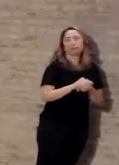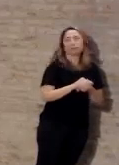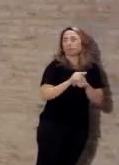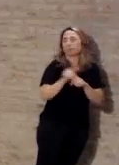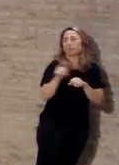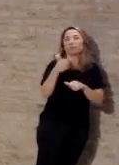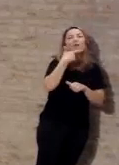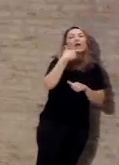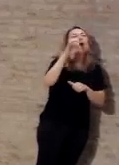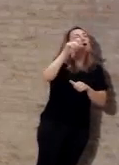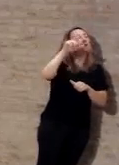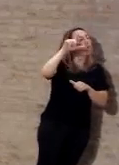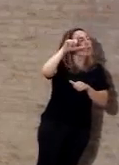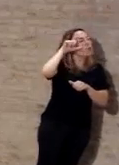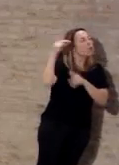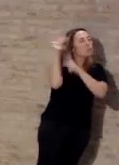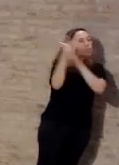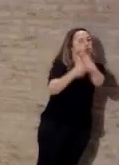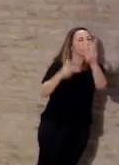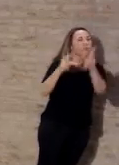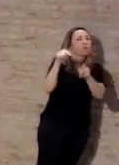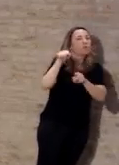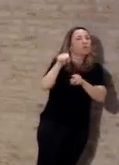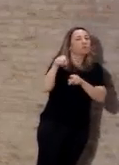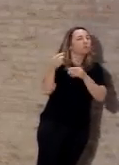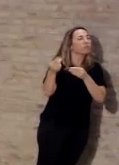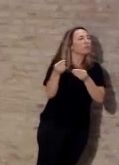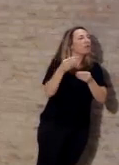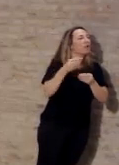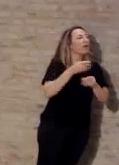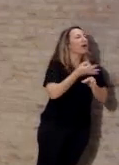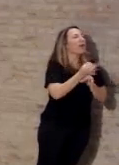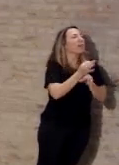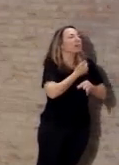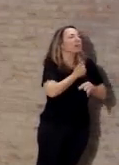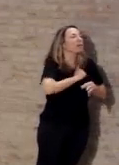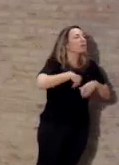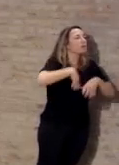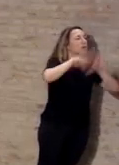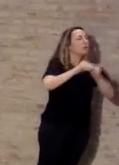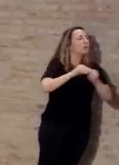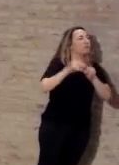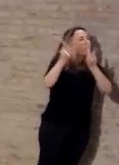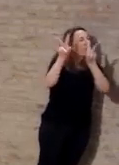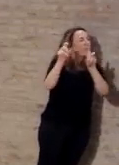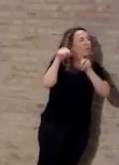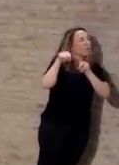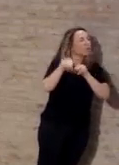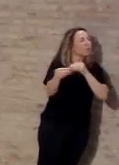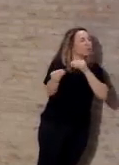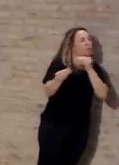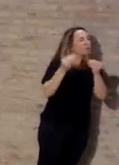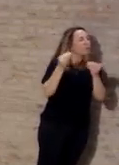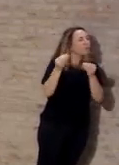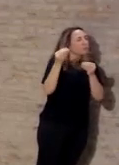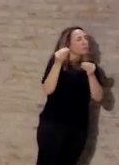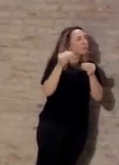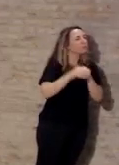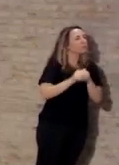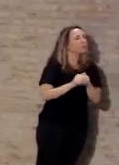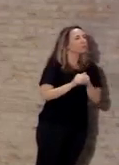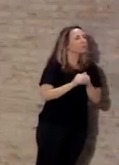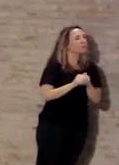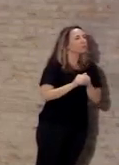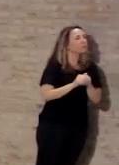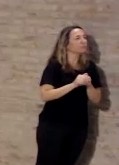compañera soledad hablando de Me parece que